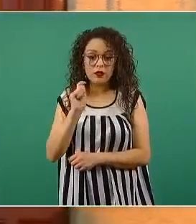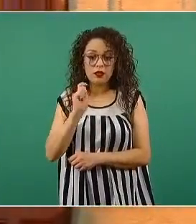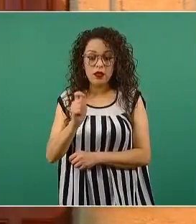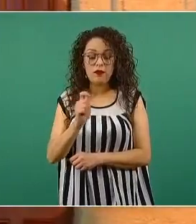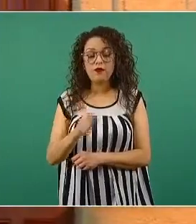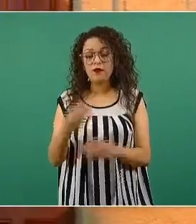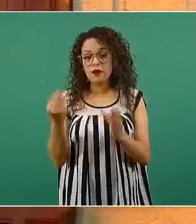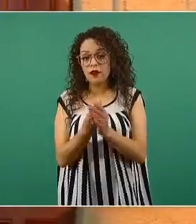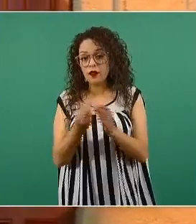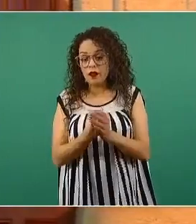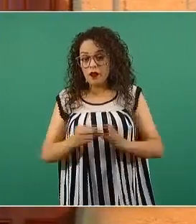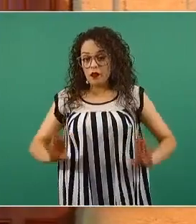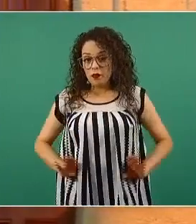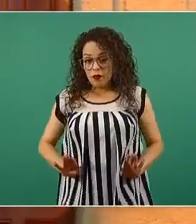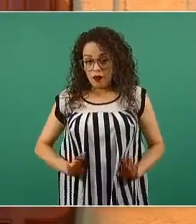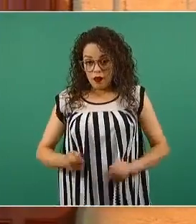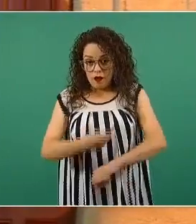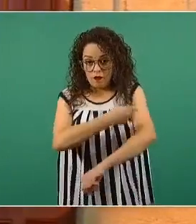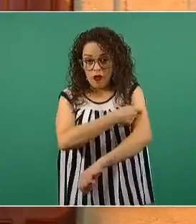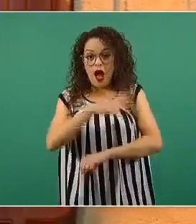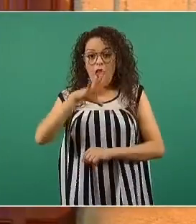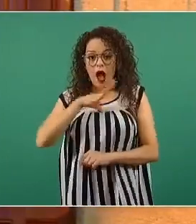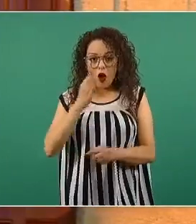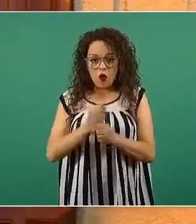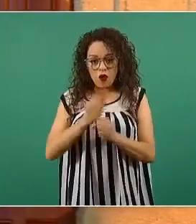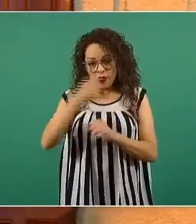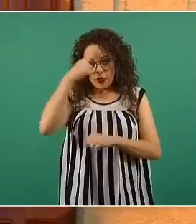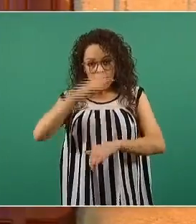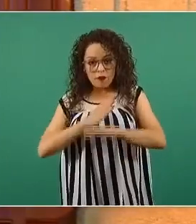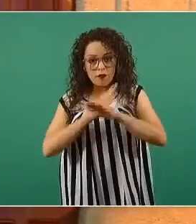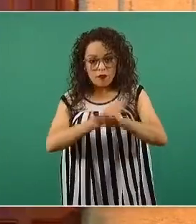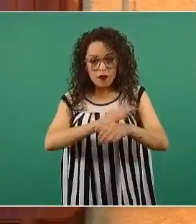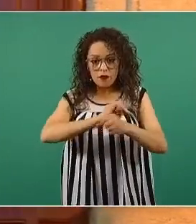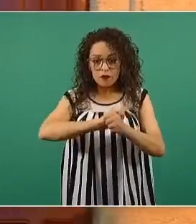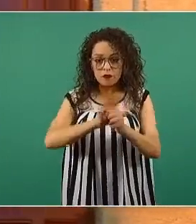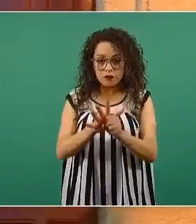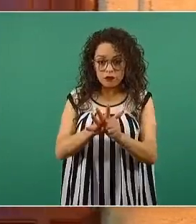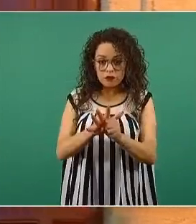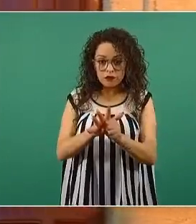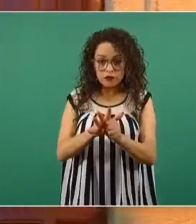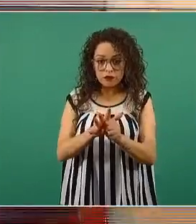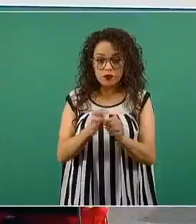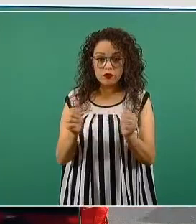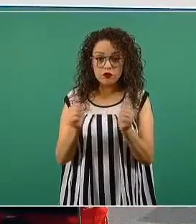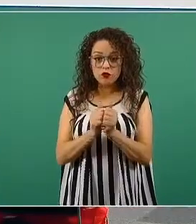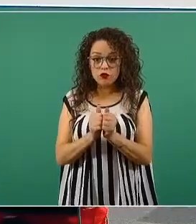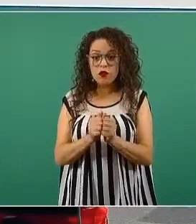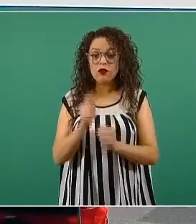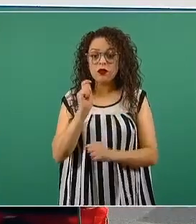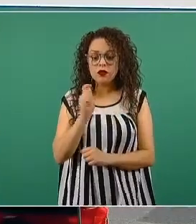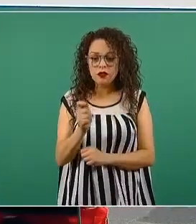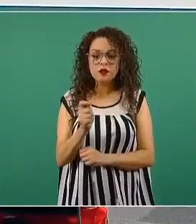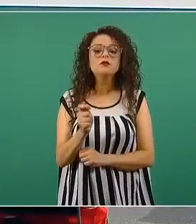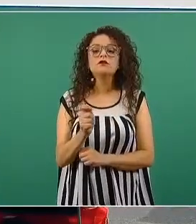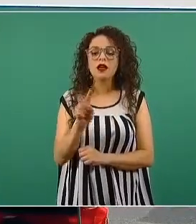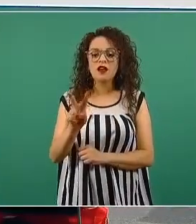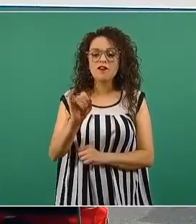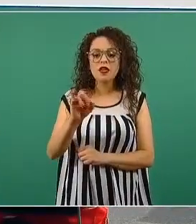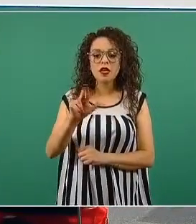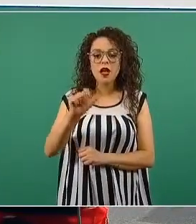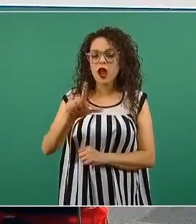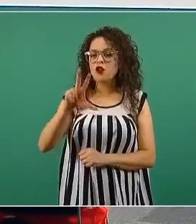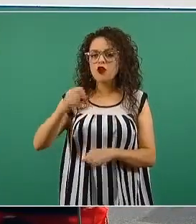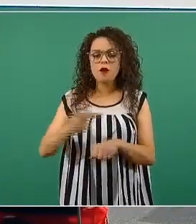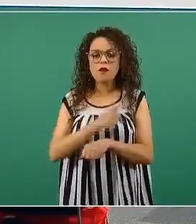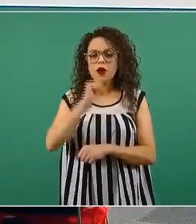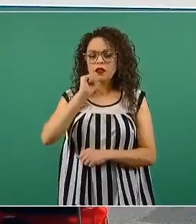tipos de vacunas que tenemos contra COVID-19 son vivas atenuadas. Son vectores virales no